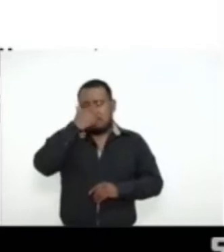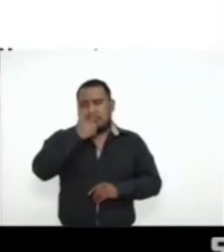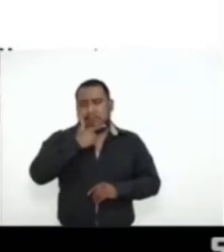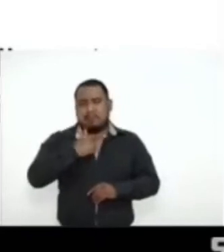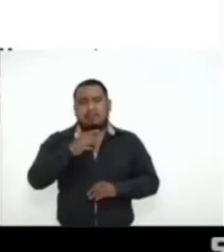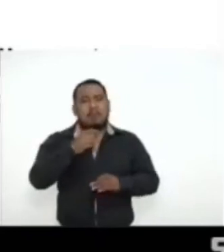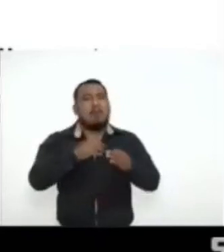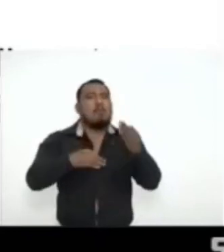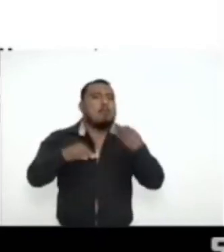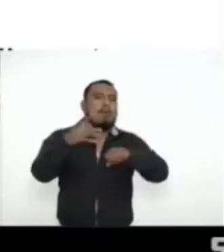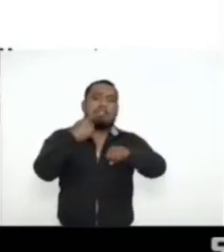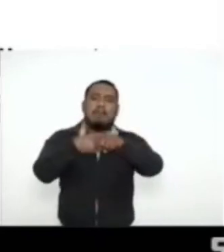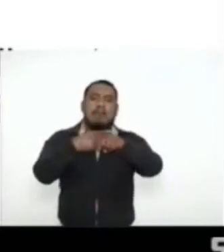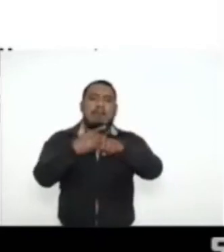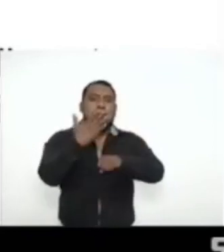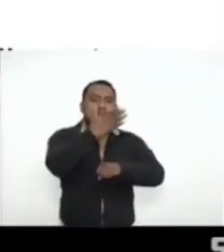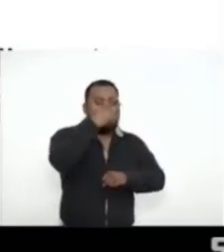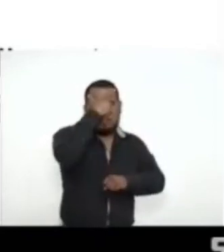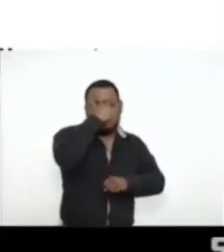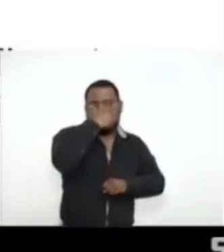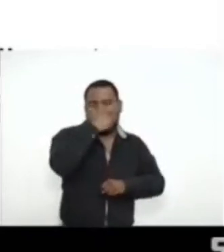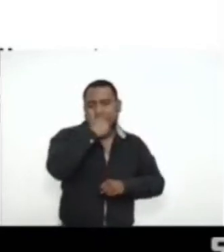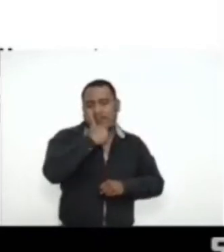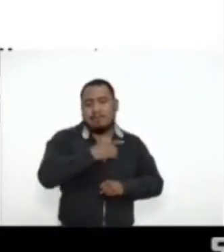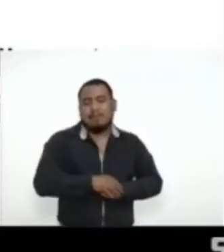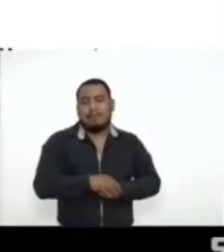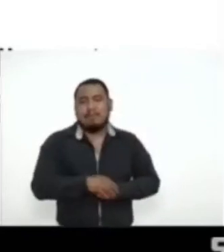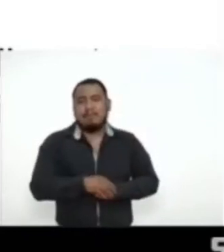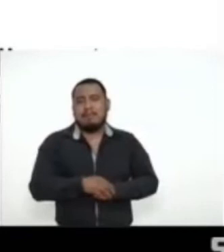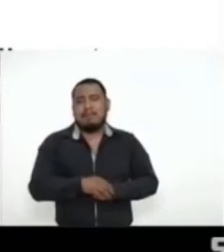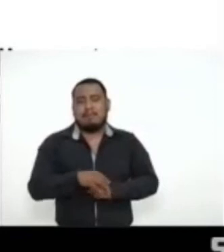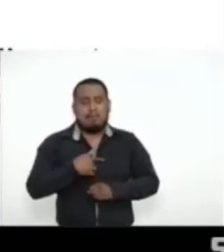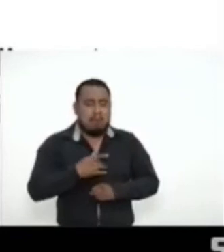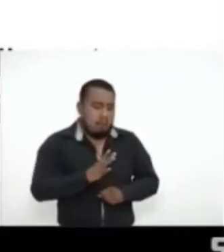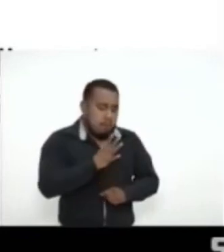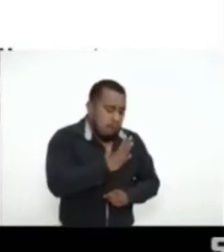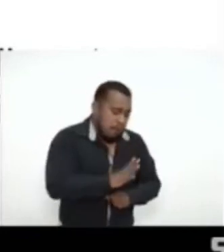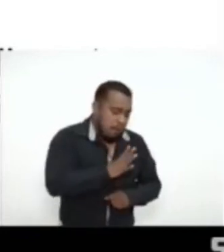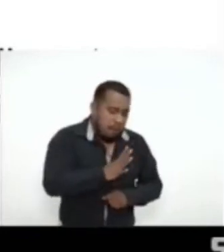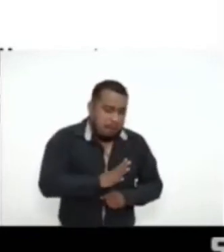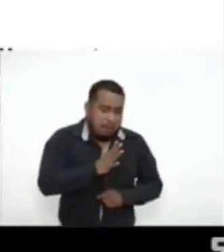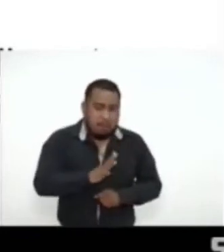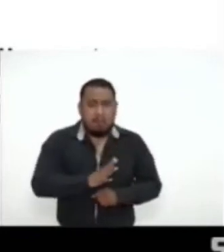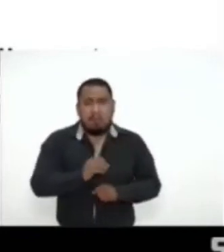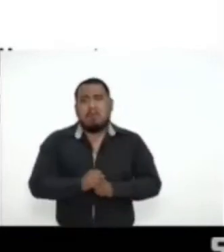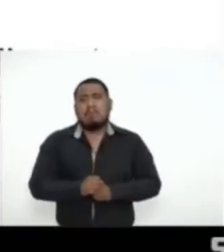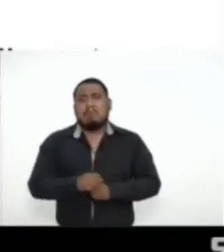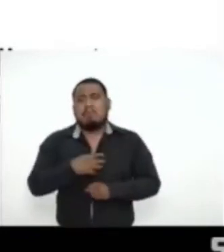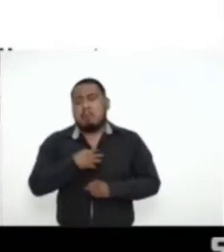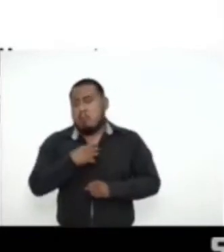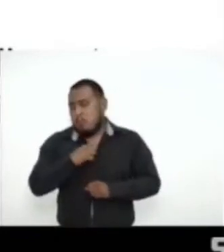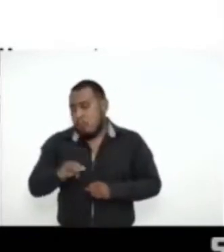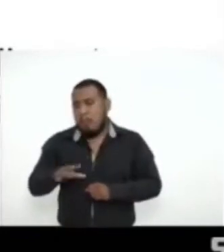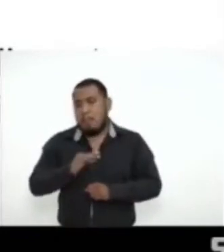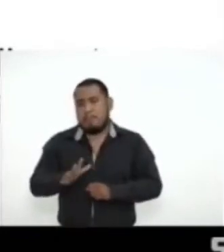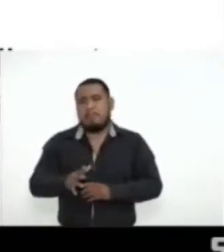las enfermedades se agravan en las noches, no me dejará mentir, tengo vómito y diarrea. Tengo dos vías para sacar